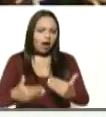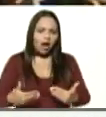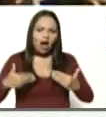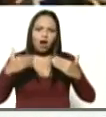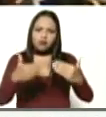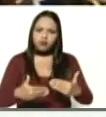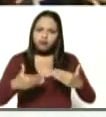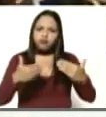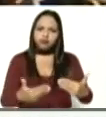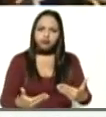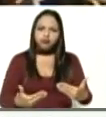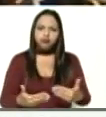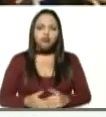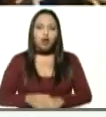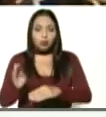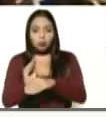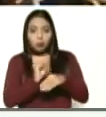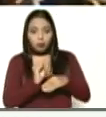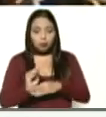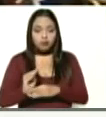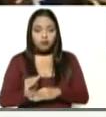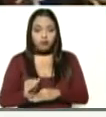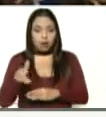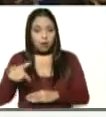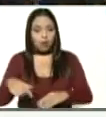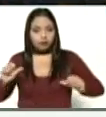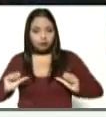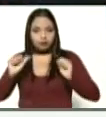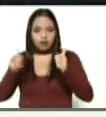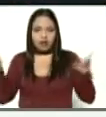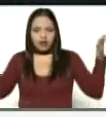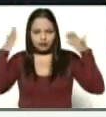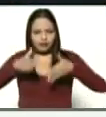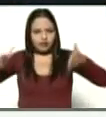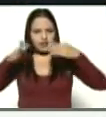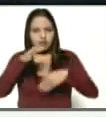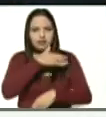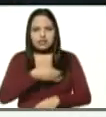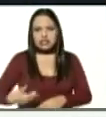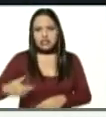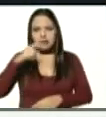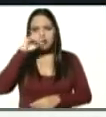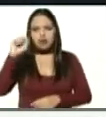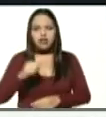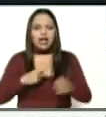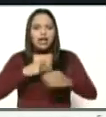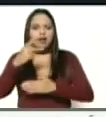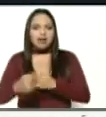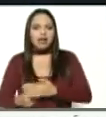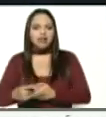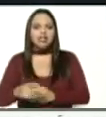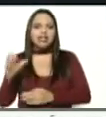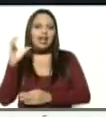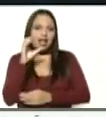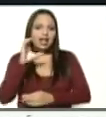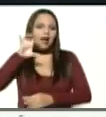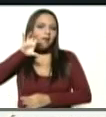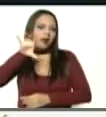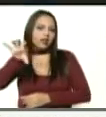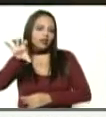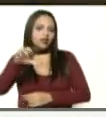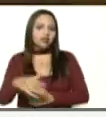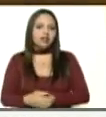Hoy hemos lanzado, por orientación de nuestro presidente Nicolás Maduro, el plan Caracas